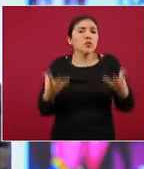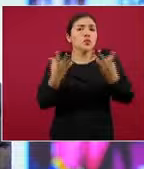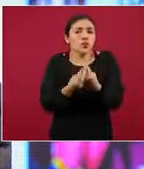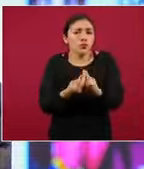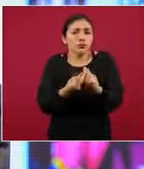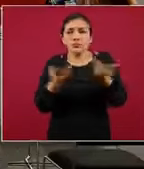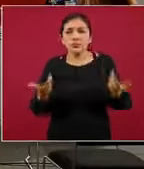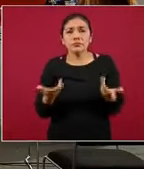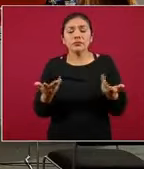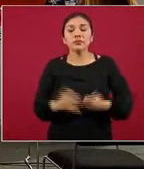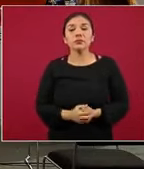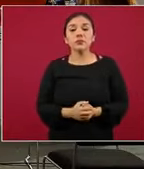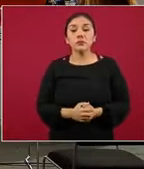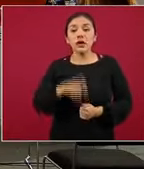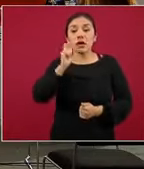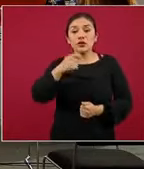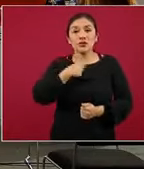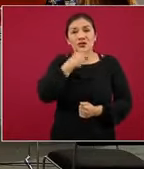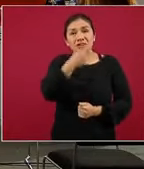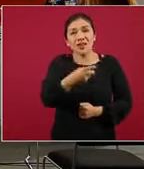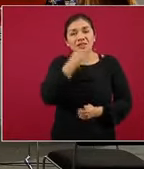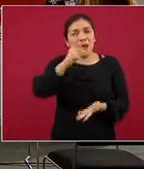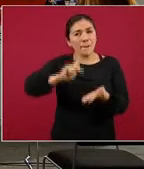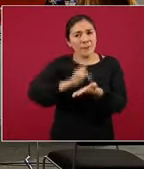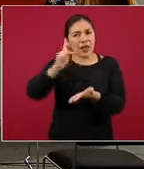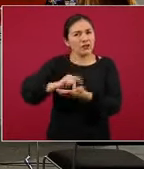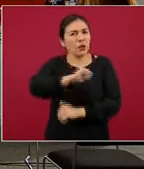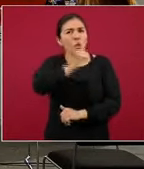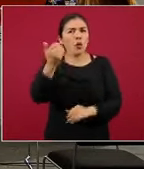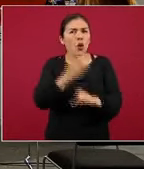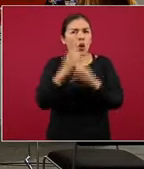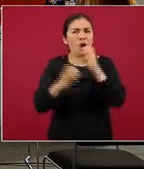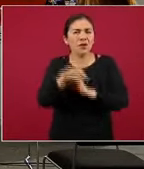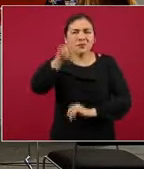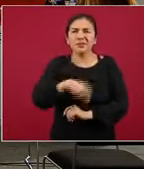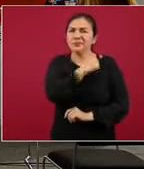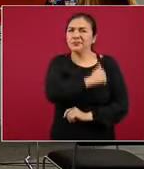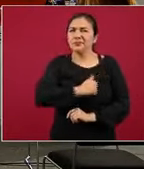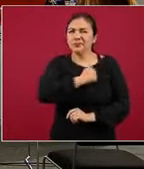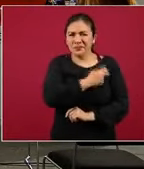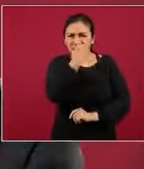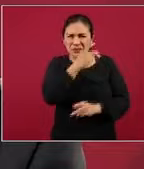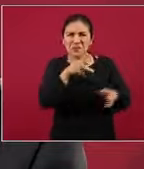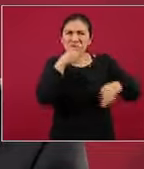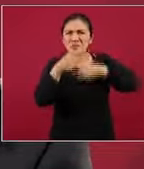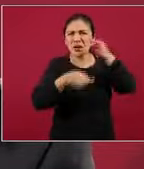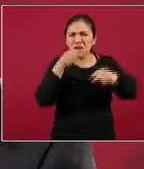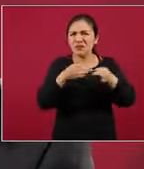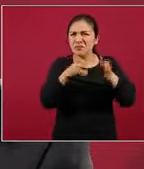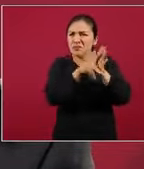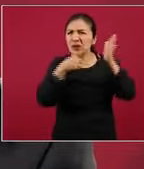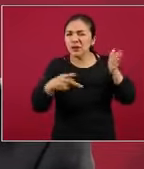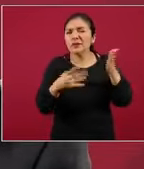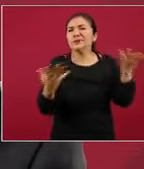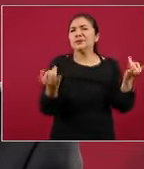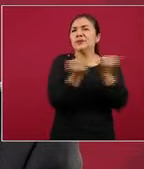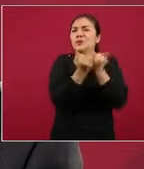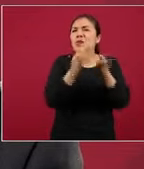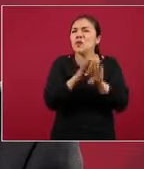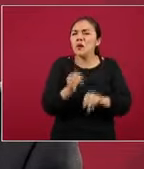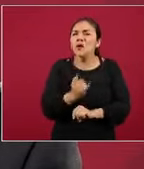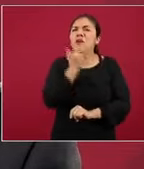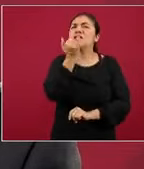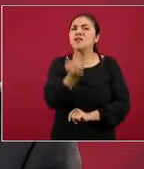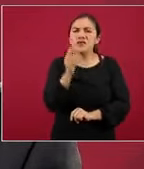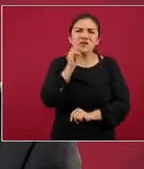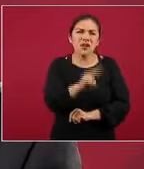conjuntamente. Y lo que hemos enfatizado, otro de los elementos que desafortunadamente esta nota del New York Times también tomó